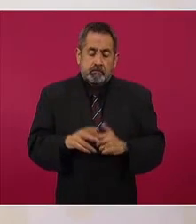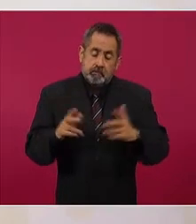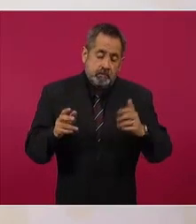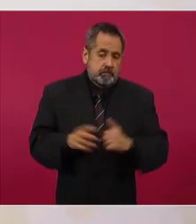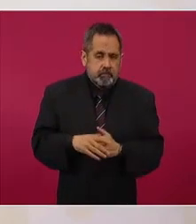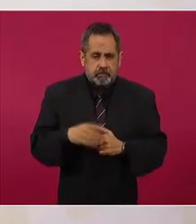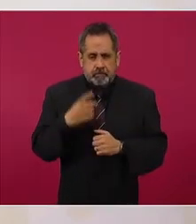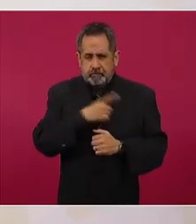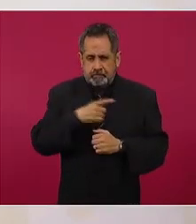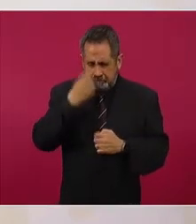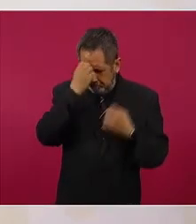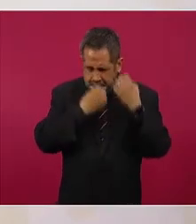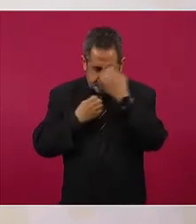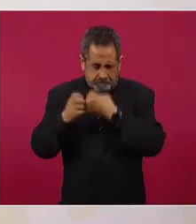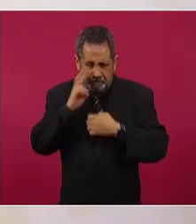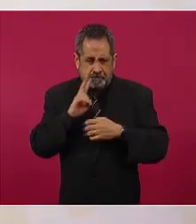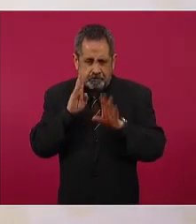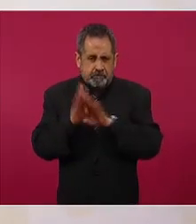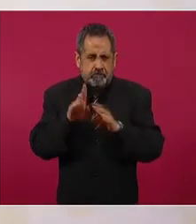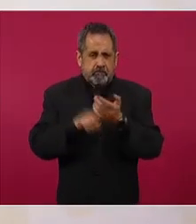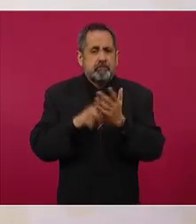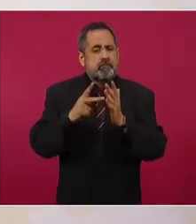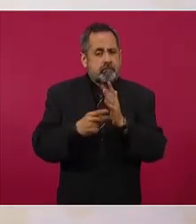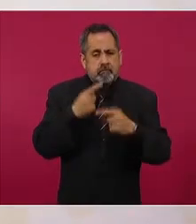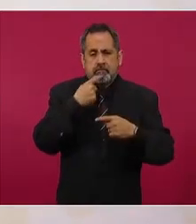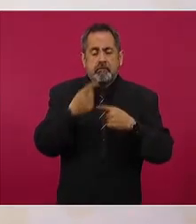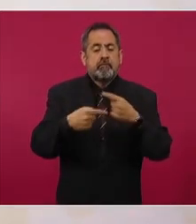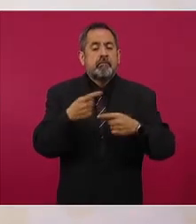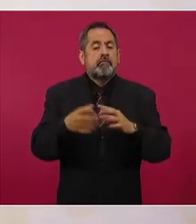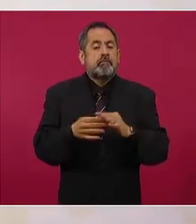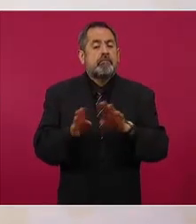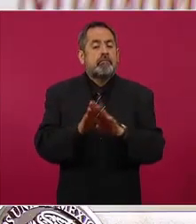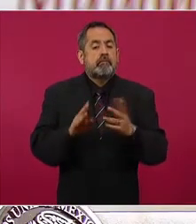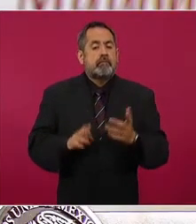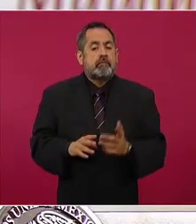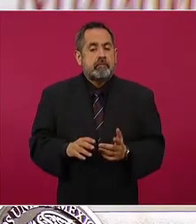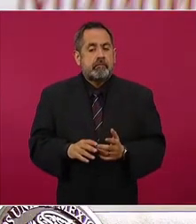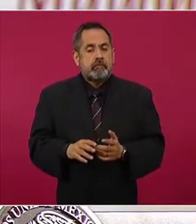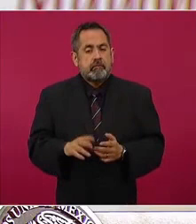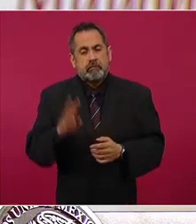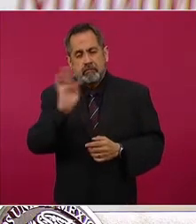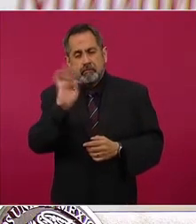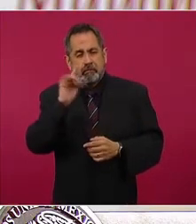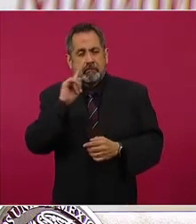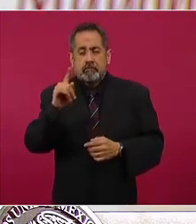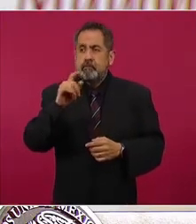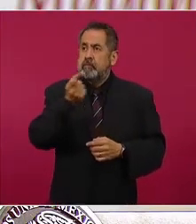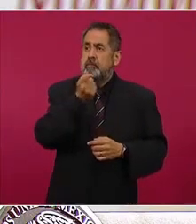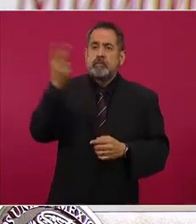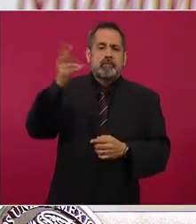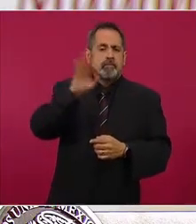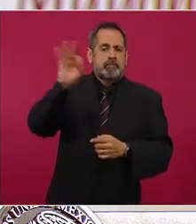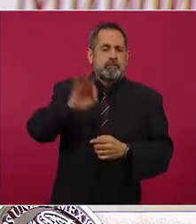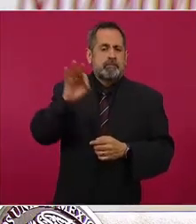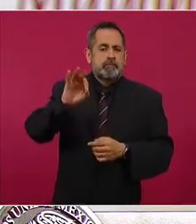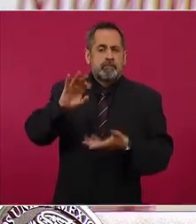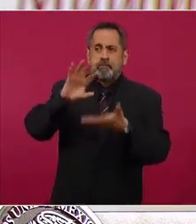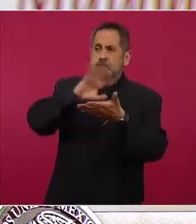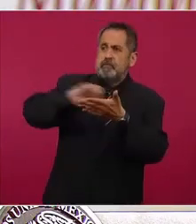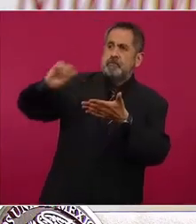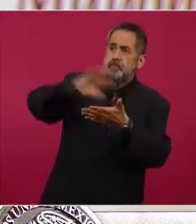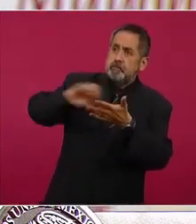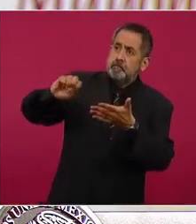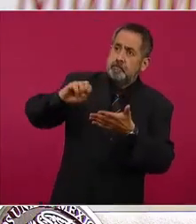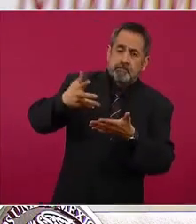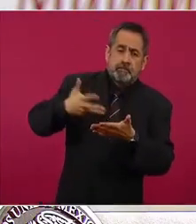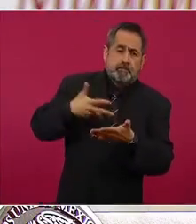analizar lo repito es una griega la fecha de retiro de utilidades a la que tienen derecho